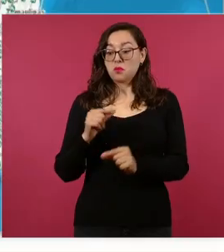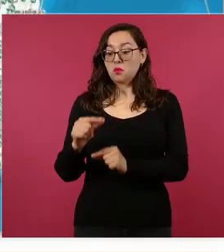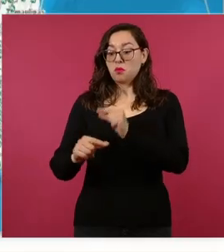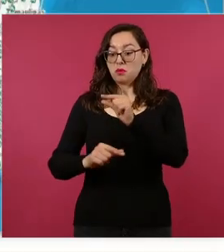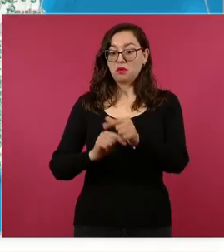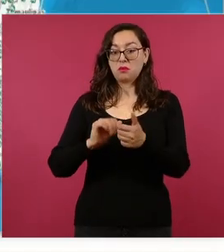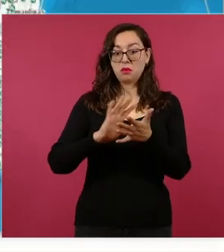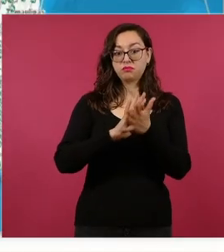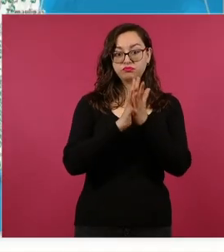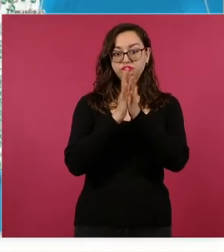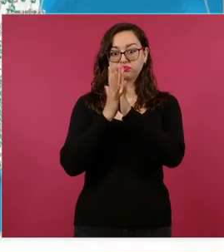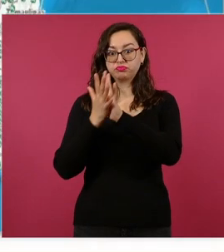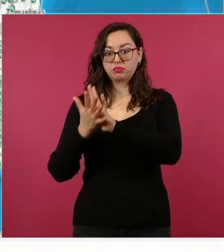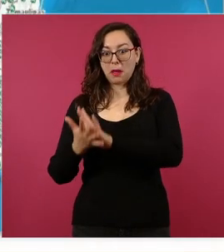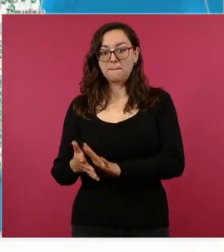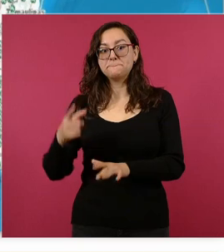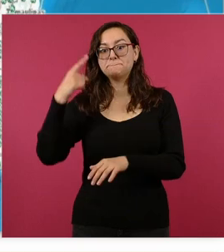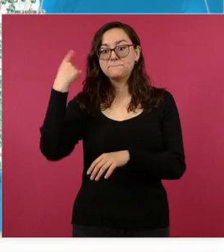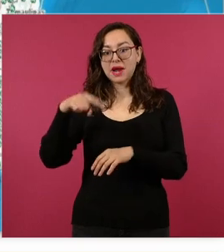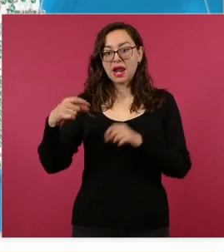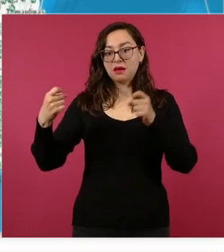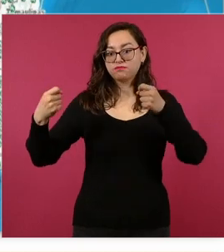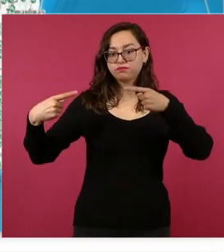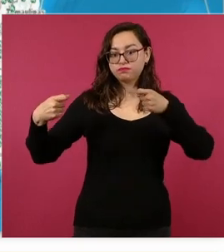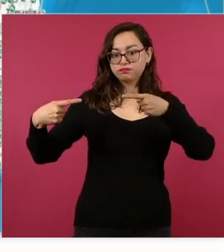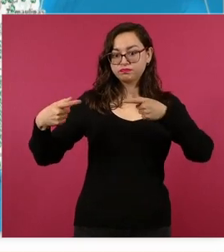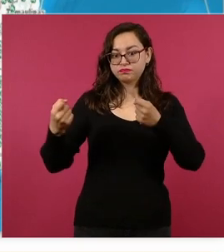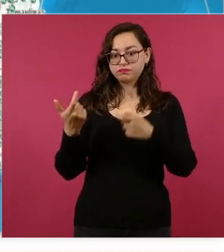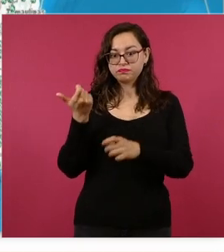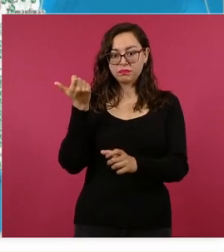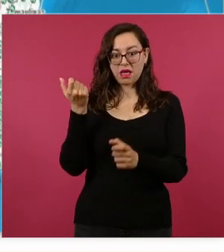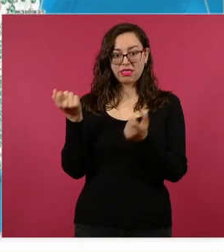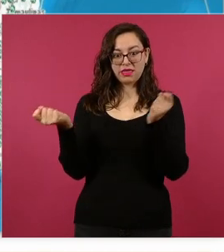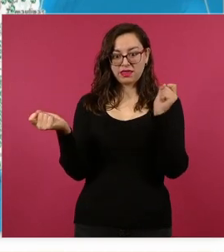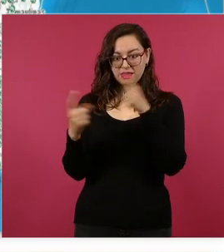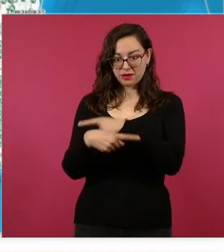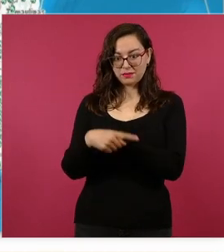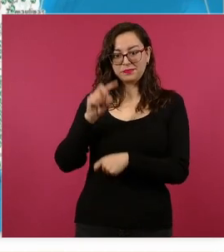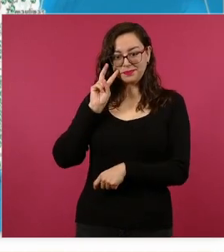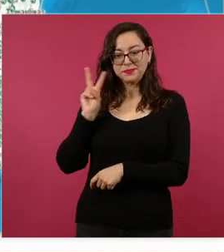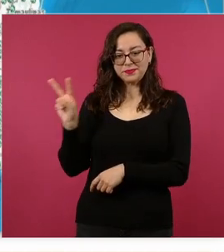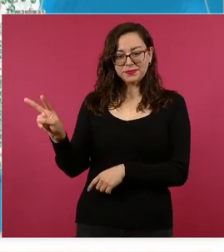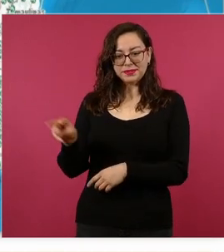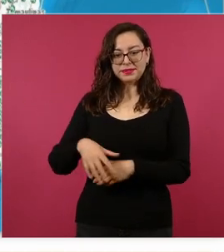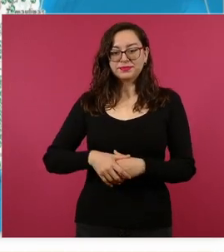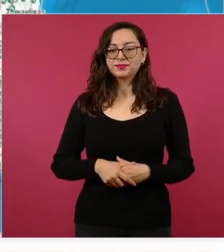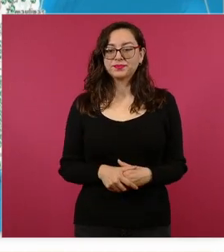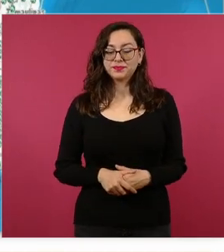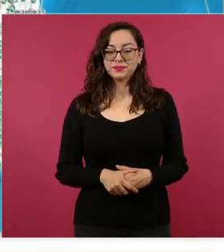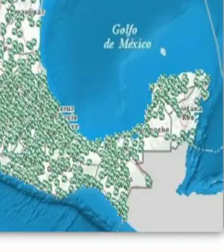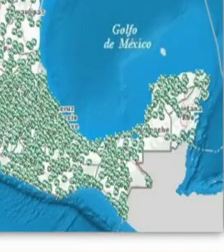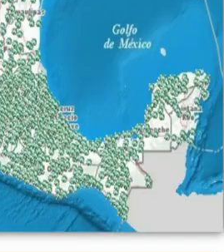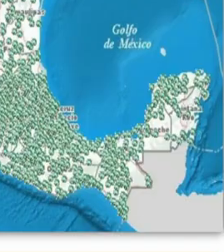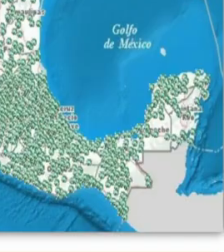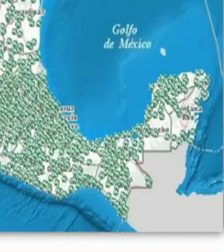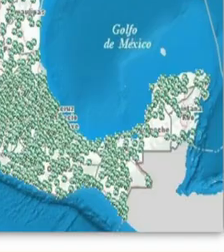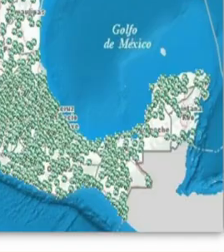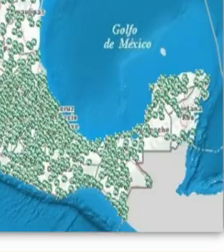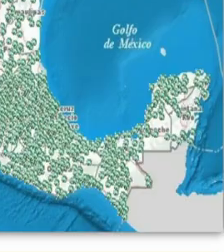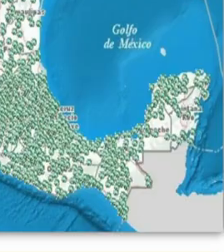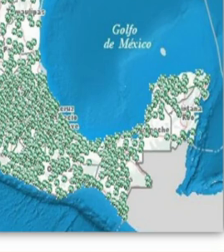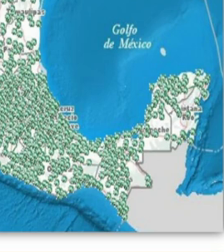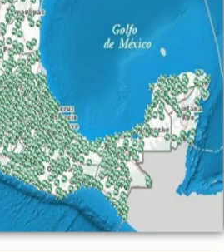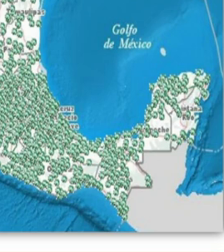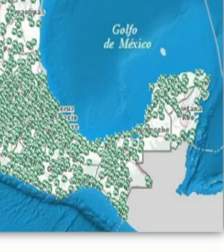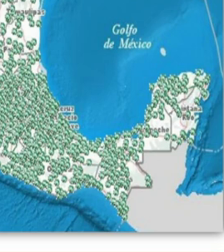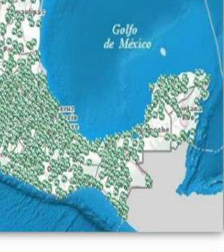realizar transacciones de servicios financieros básicos. En septiembre del 2020, el presidente nos dio el encargo de